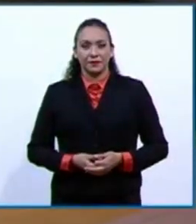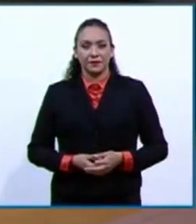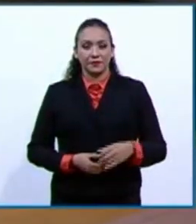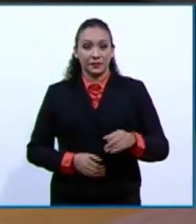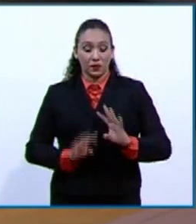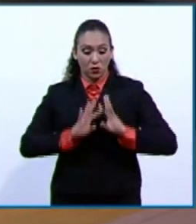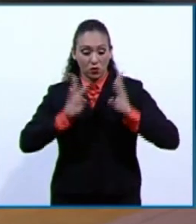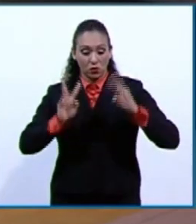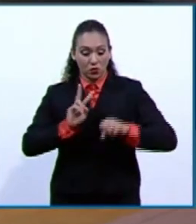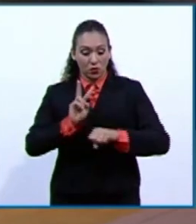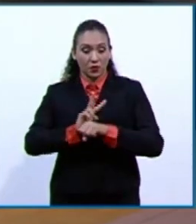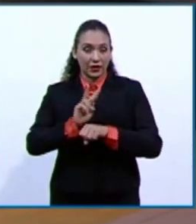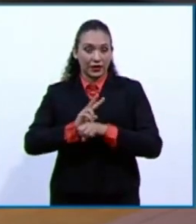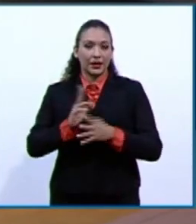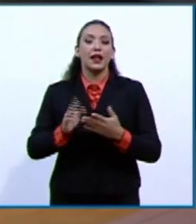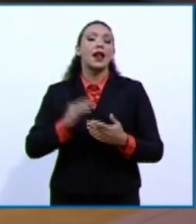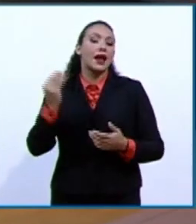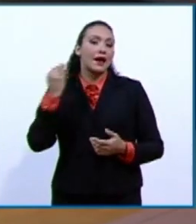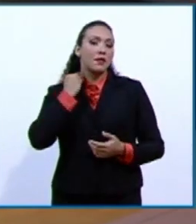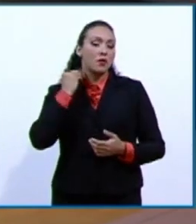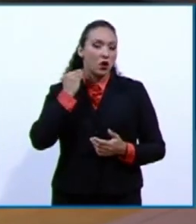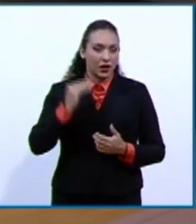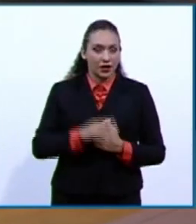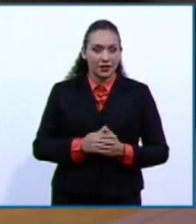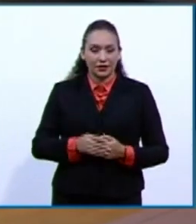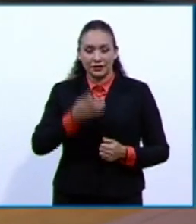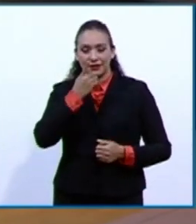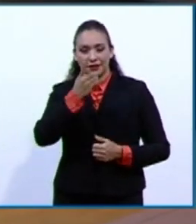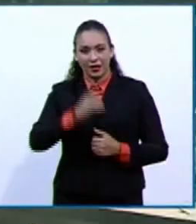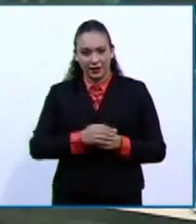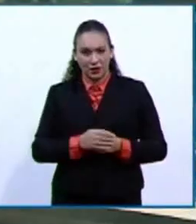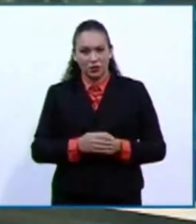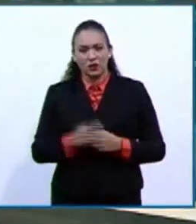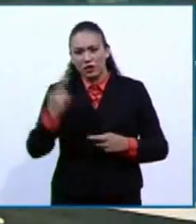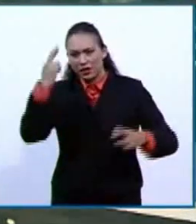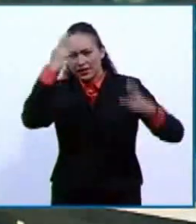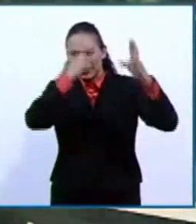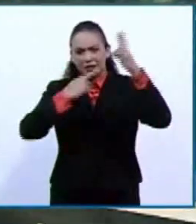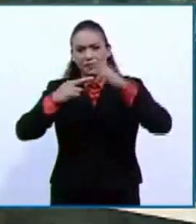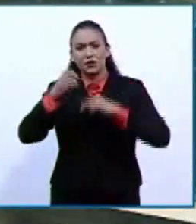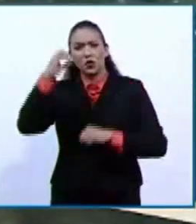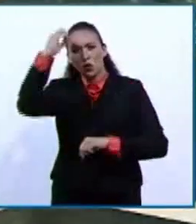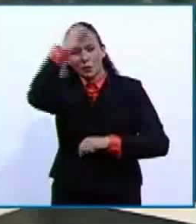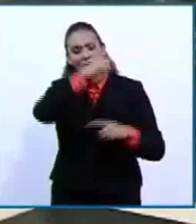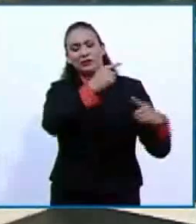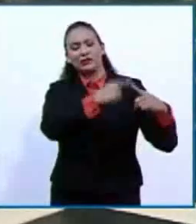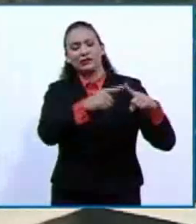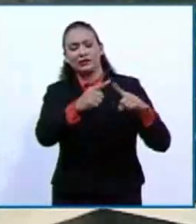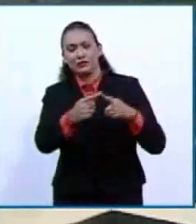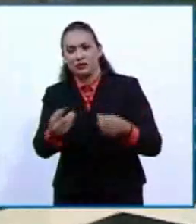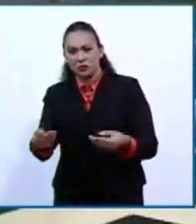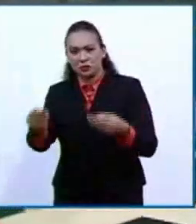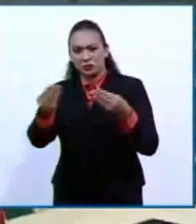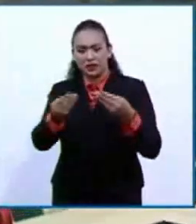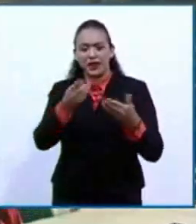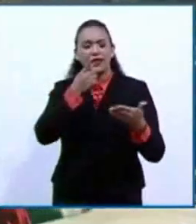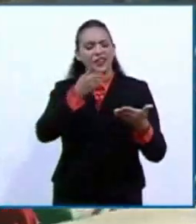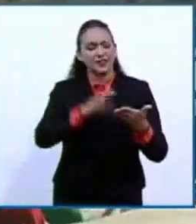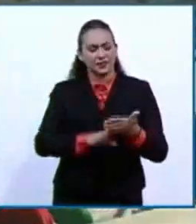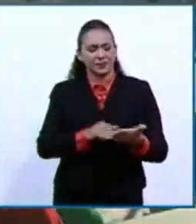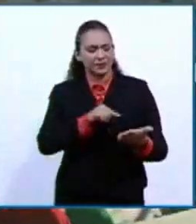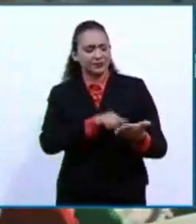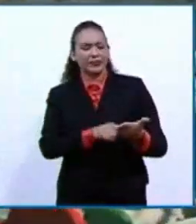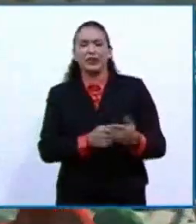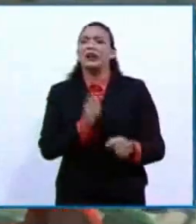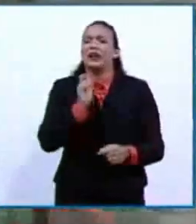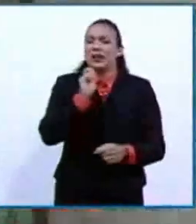El Consejo Nacional de la Abogacía destacó una tesis aislada del Pleno de la Suprema Corte que establece la diferencia relevante entre poder